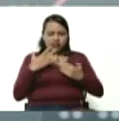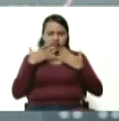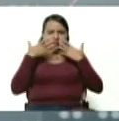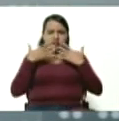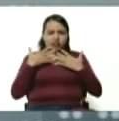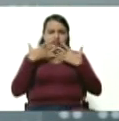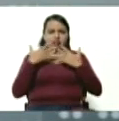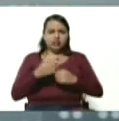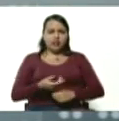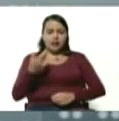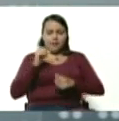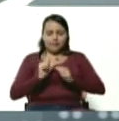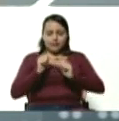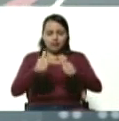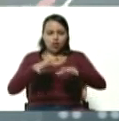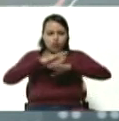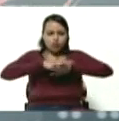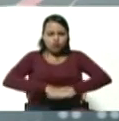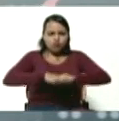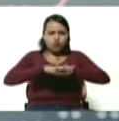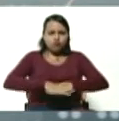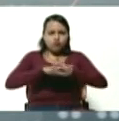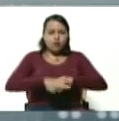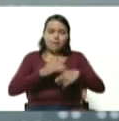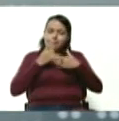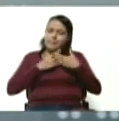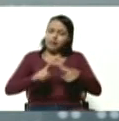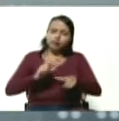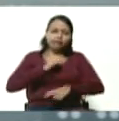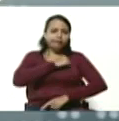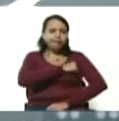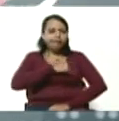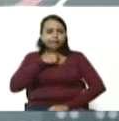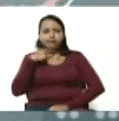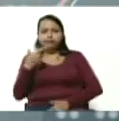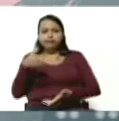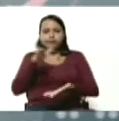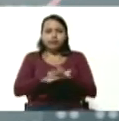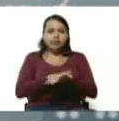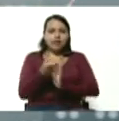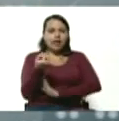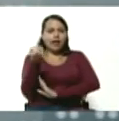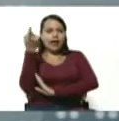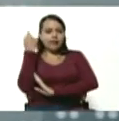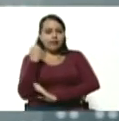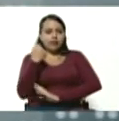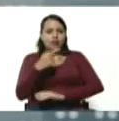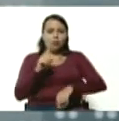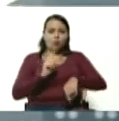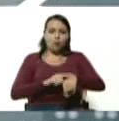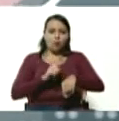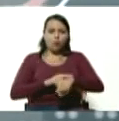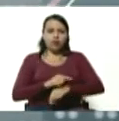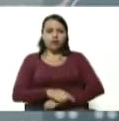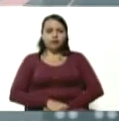hicieron maniobras de resucitación y, lamentablemente, falleció ayer en horas de la